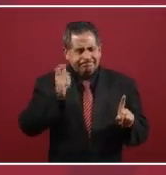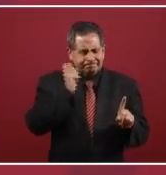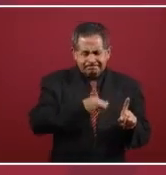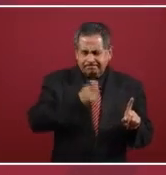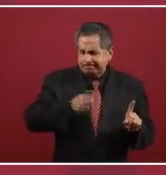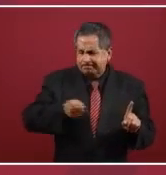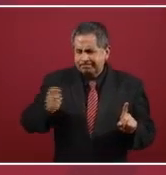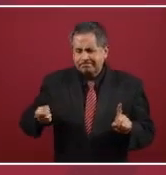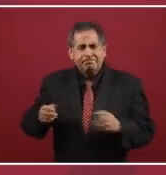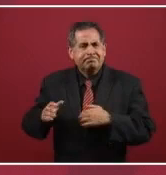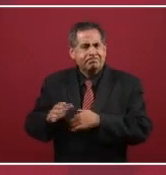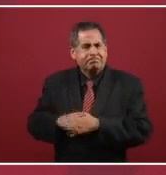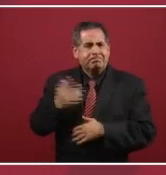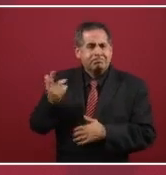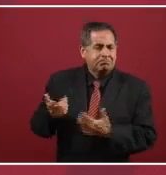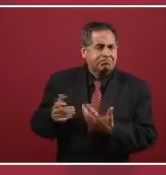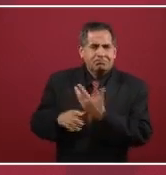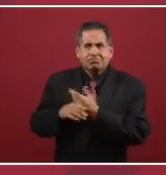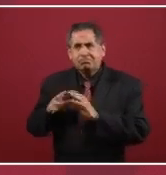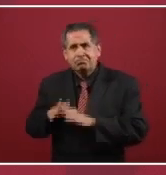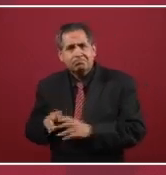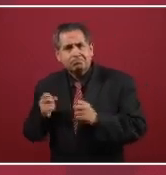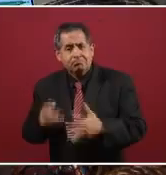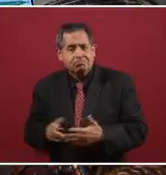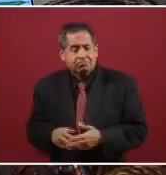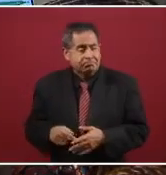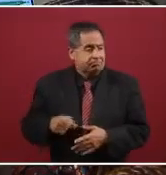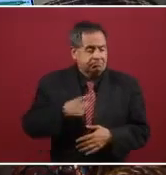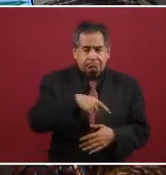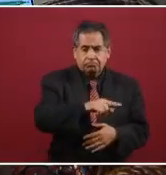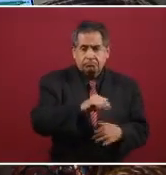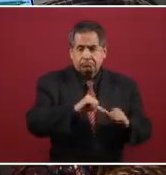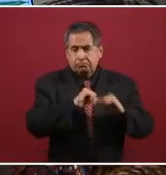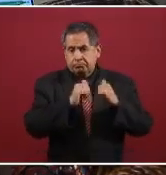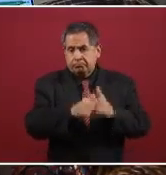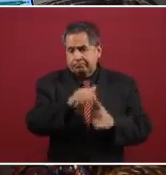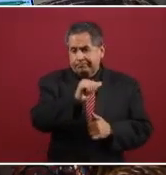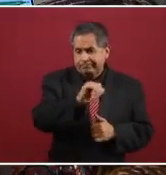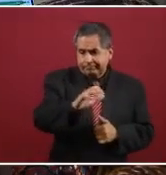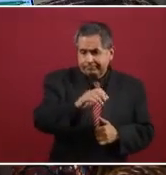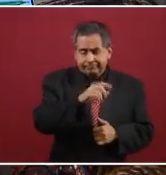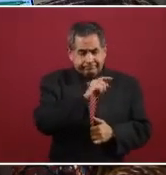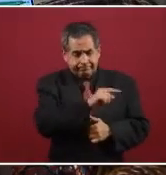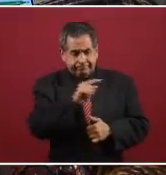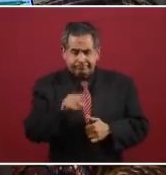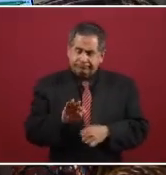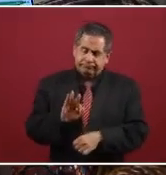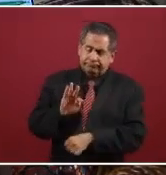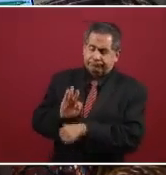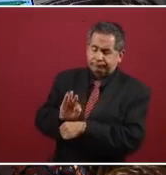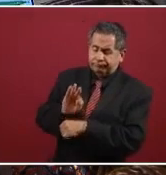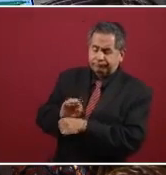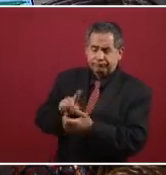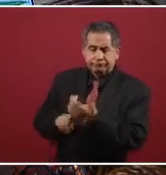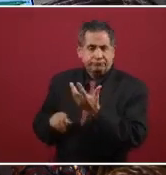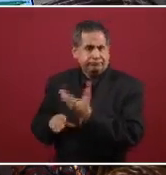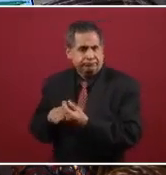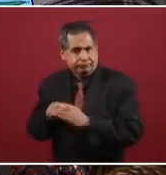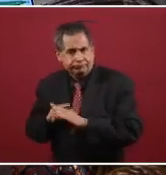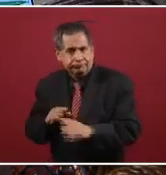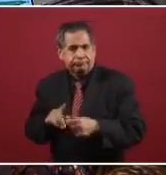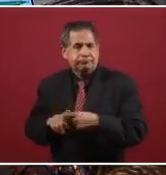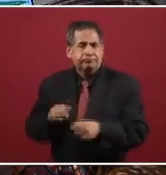que incluso las organizaciones no gubernamentales, los que defienden a migrantes, los que defienden los